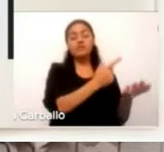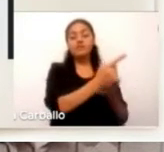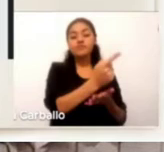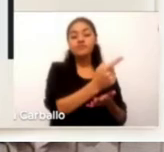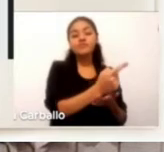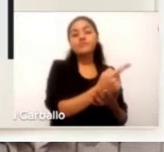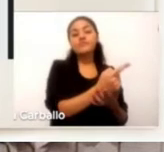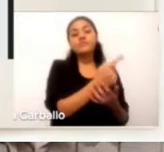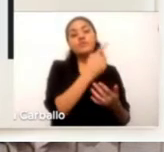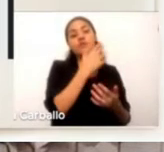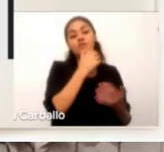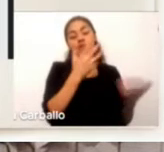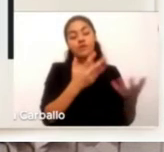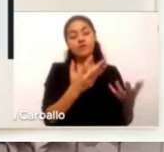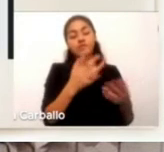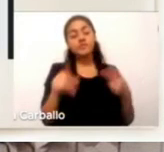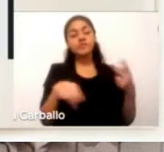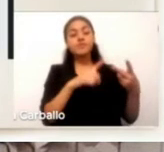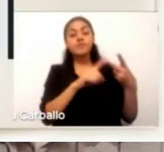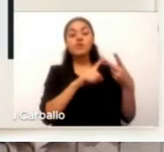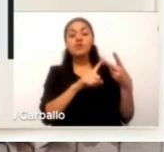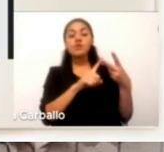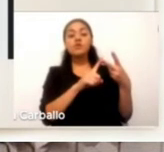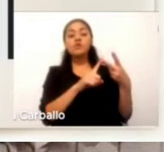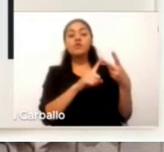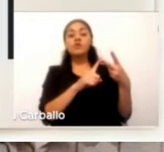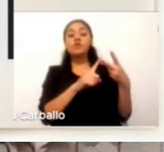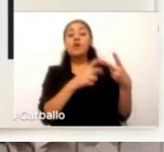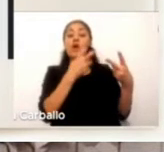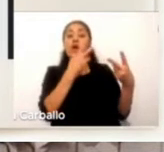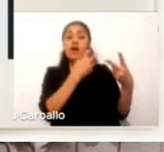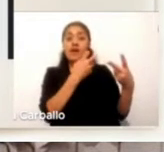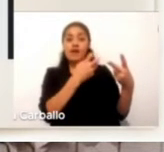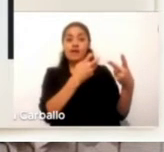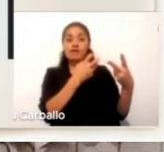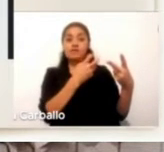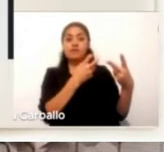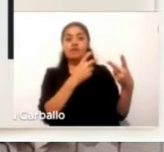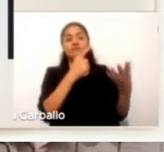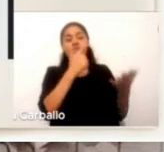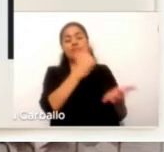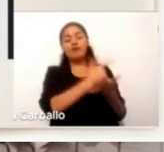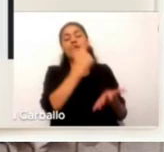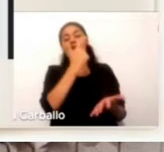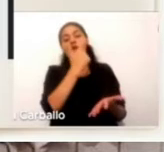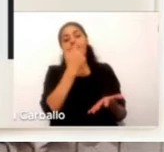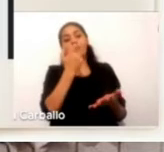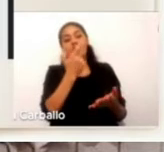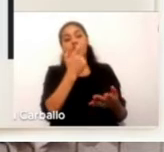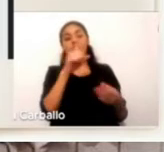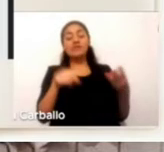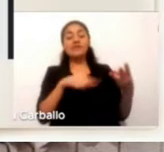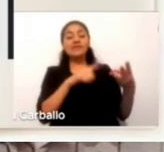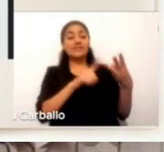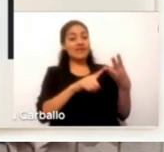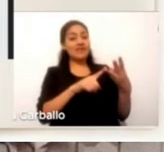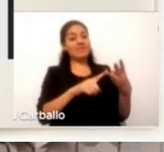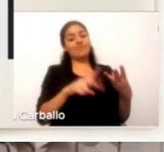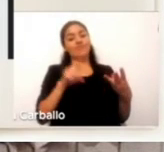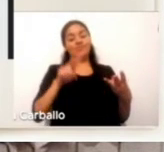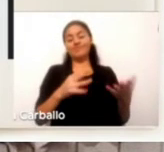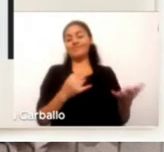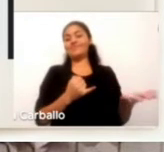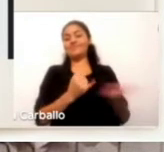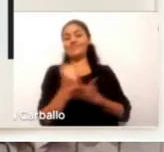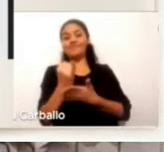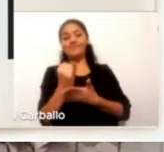material. Segundo, que la vulneración sea grave y dolosa. Y tercero, que sea determinante. Así,